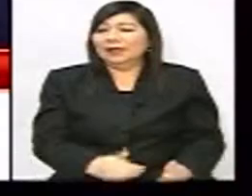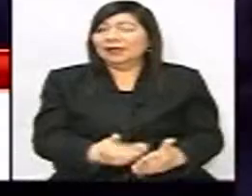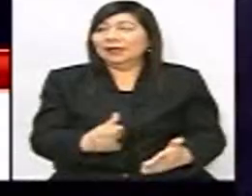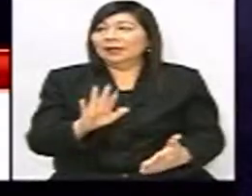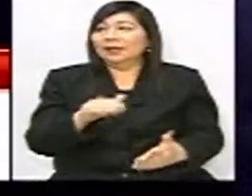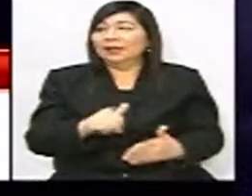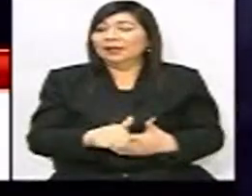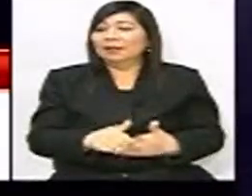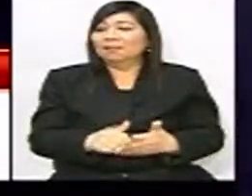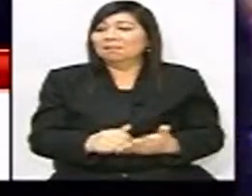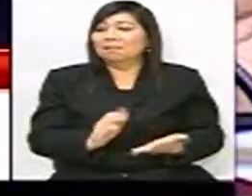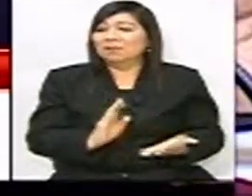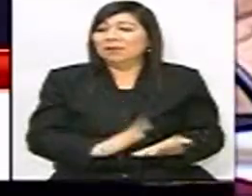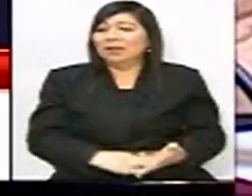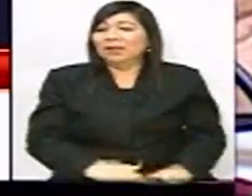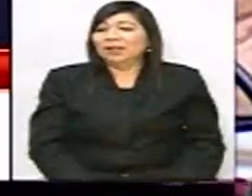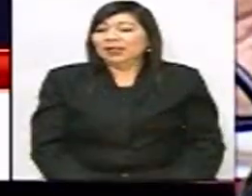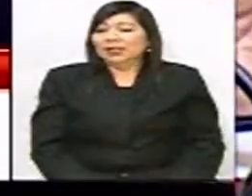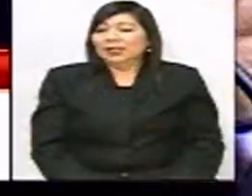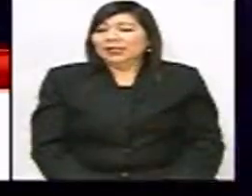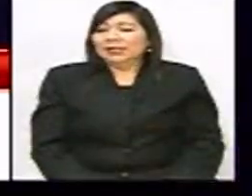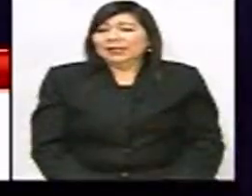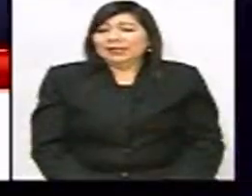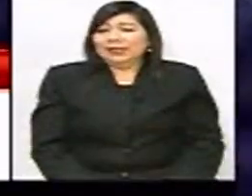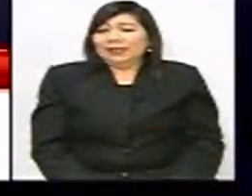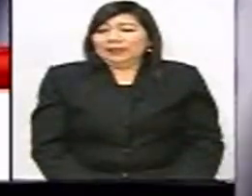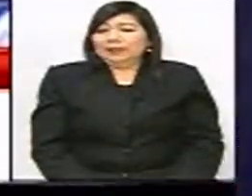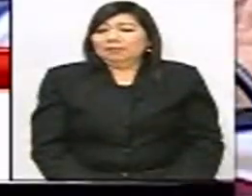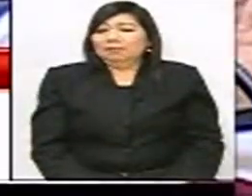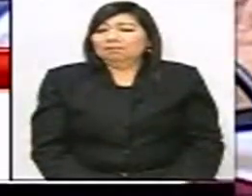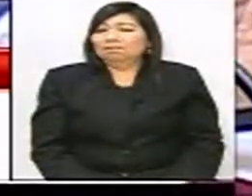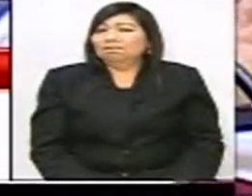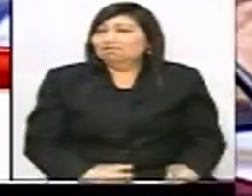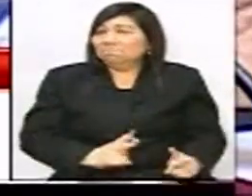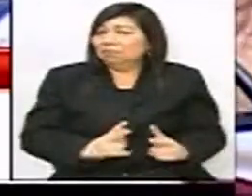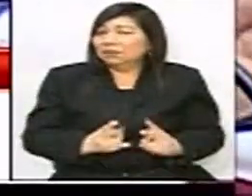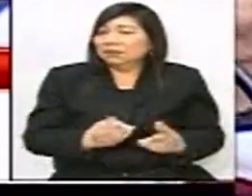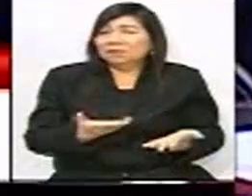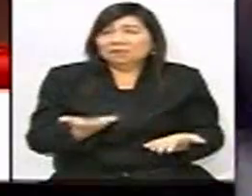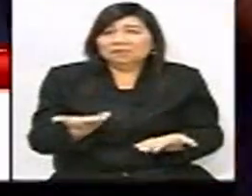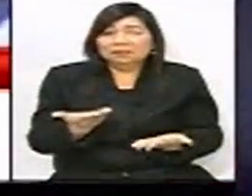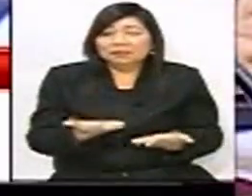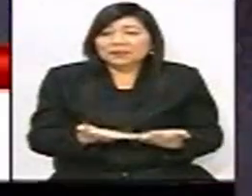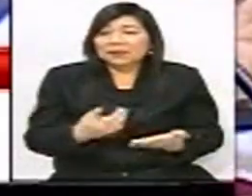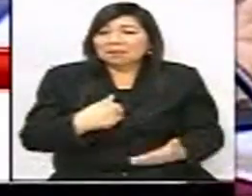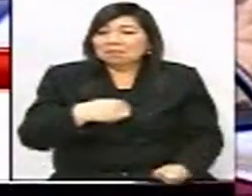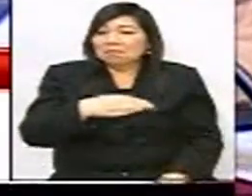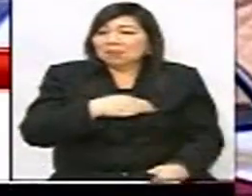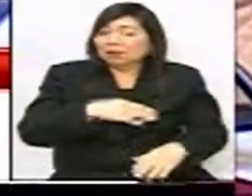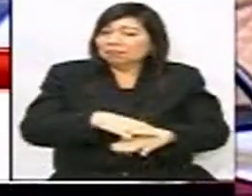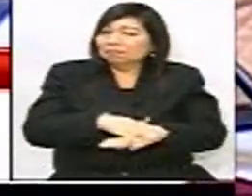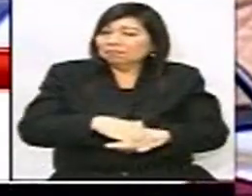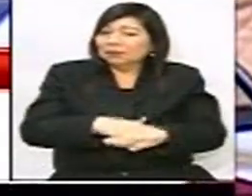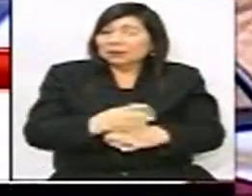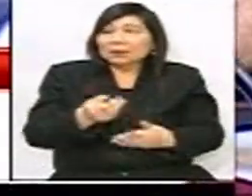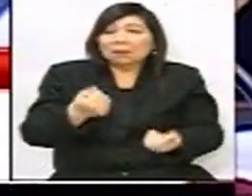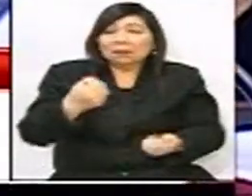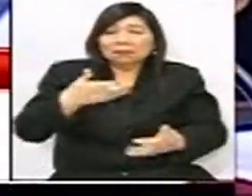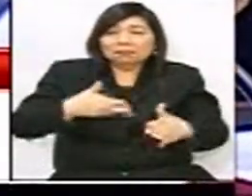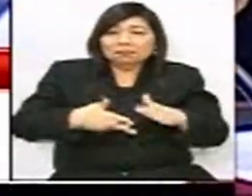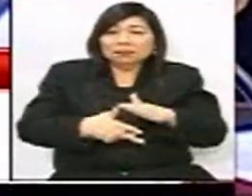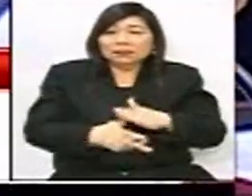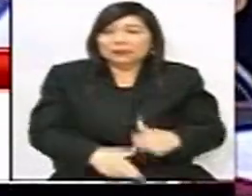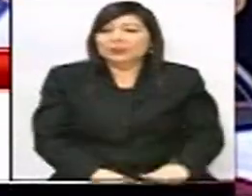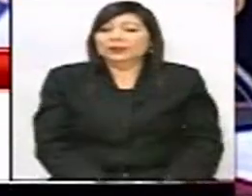buscarse pues que MAPE o vía un fideicomiso se administre este peaje, o